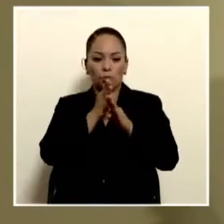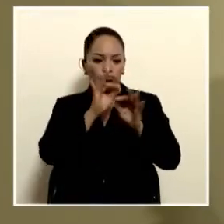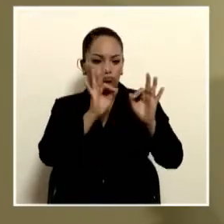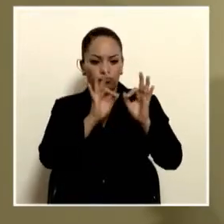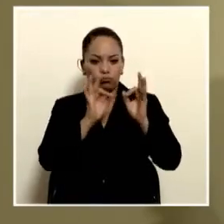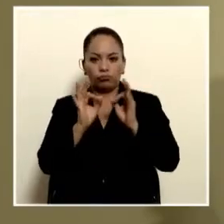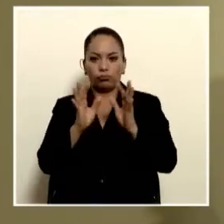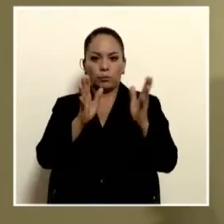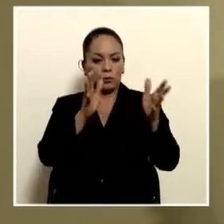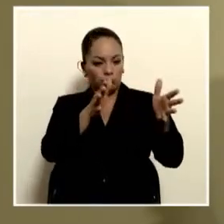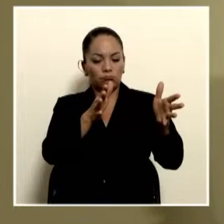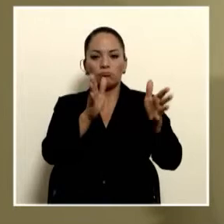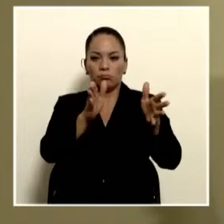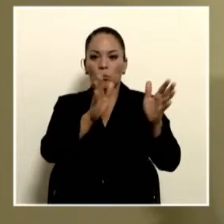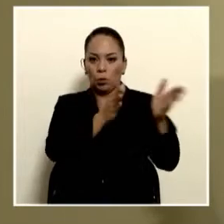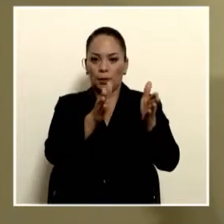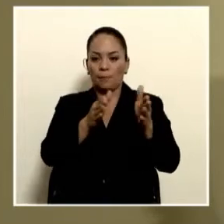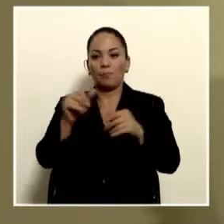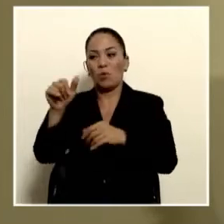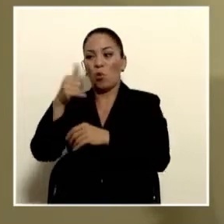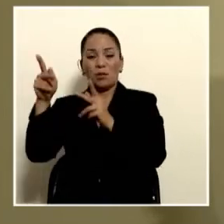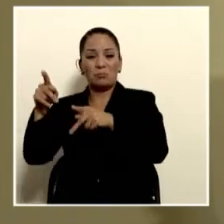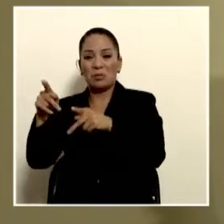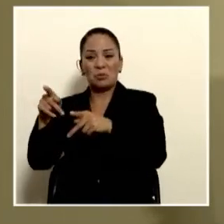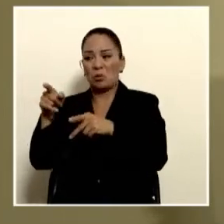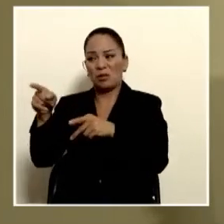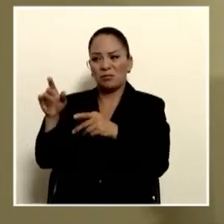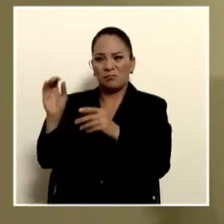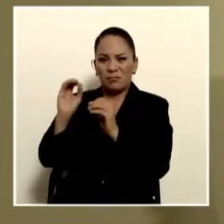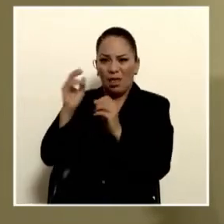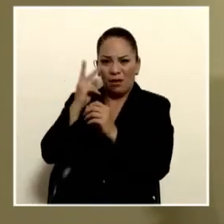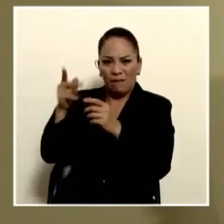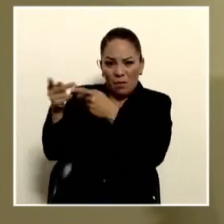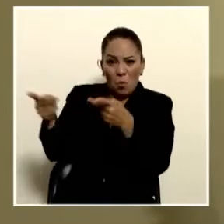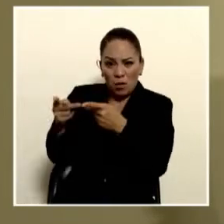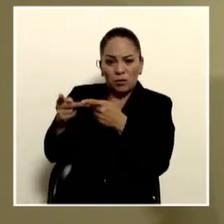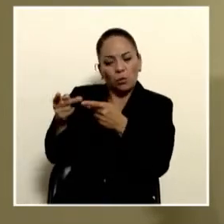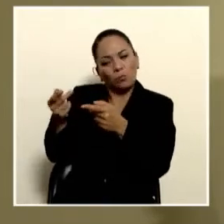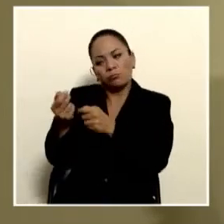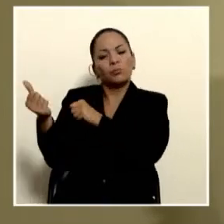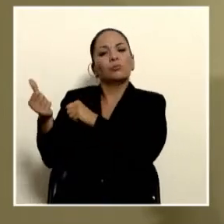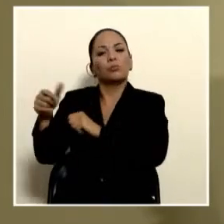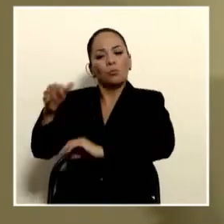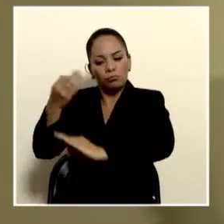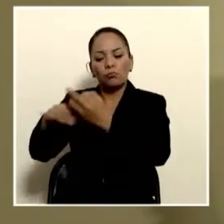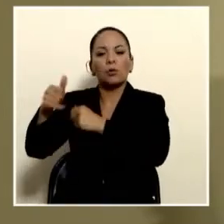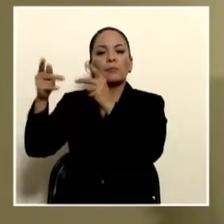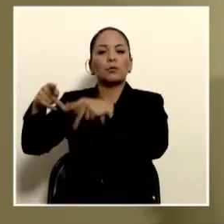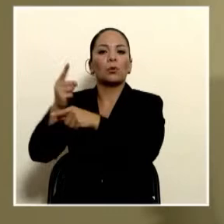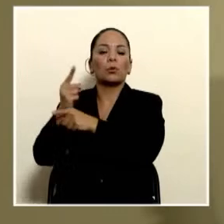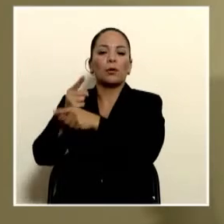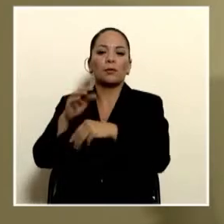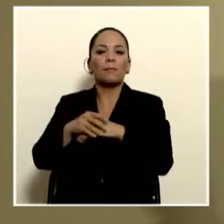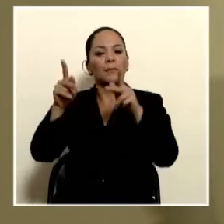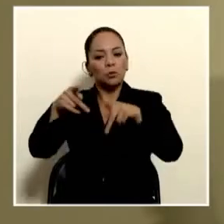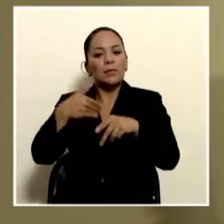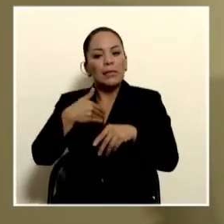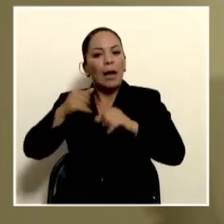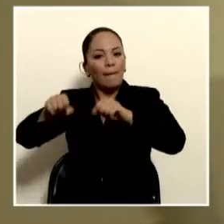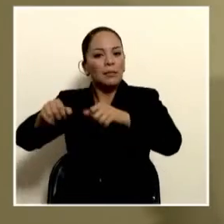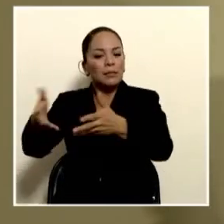gente que no tiene nada que ver y poner gente correcta y gente que tenga la línea del gobierno y que tenga las